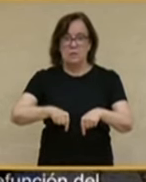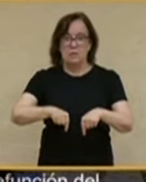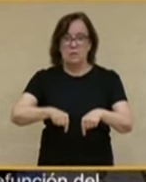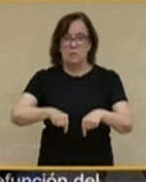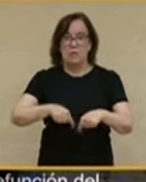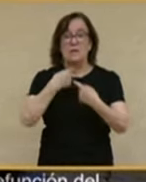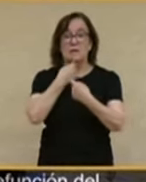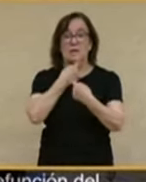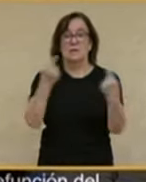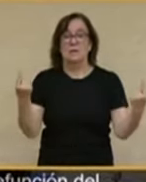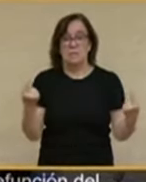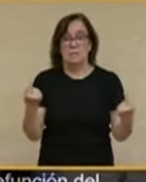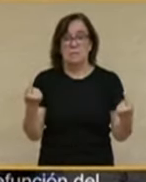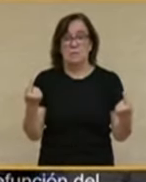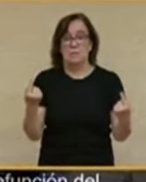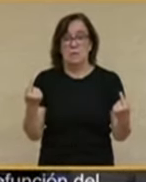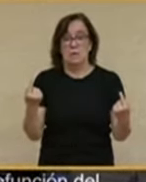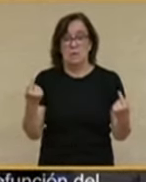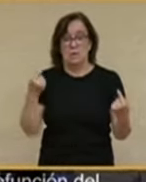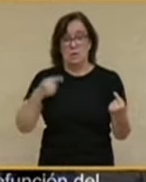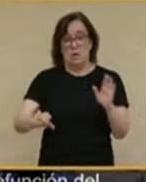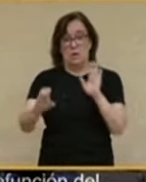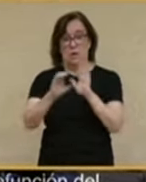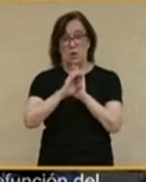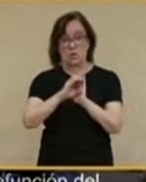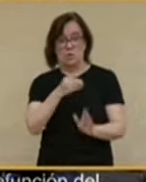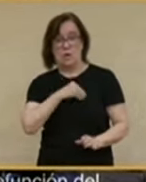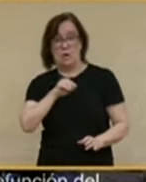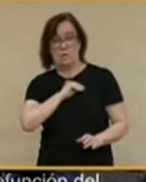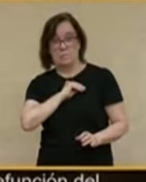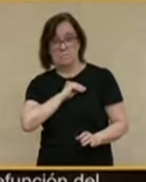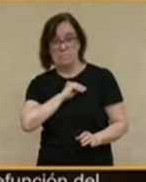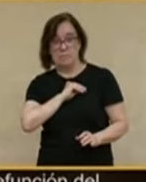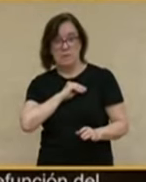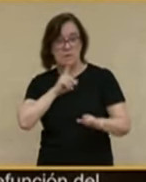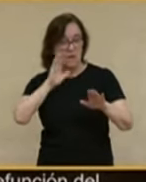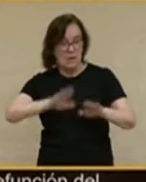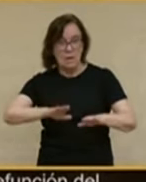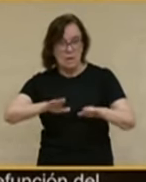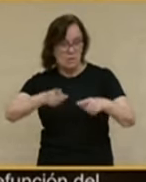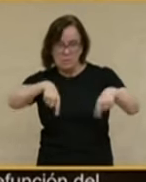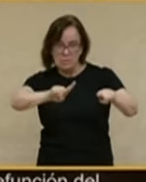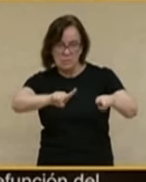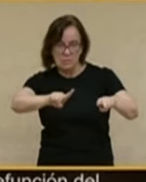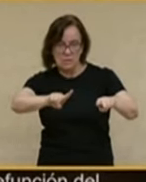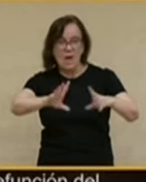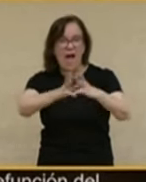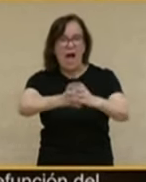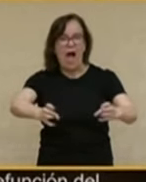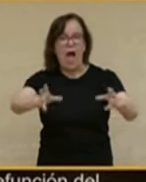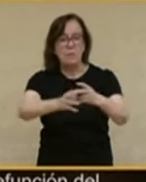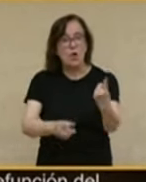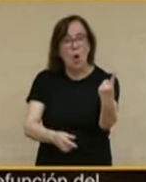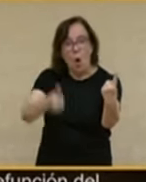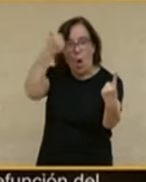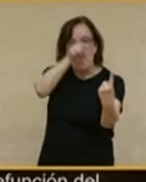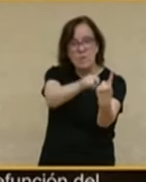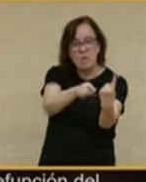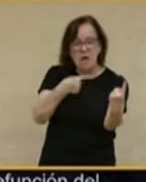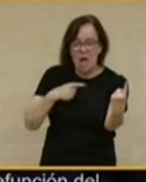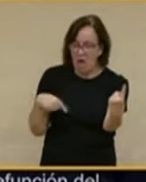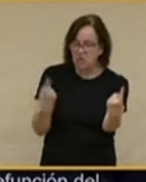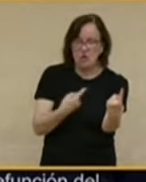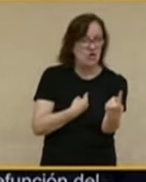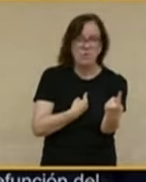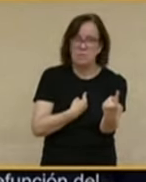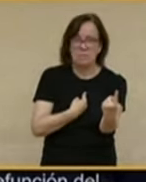les decimos desde la Constitución Española, quédense ustedes con la ambición de un solo hombre. A nosotros